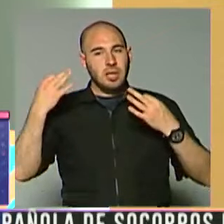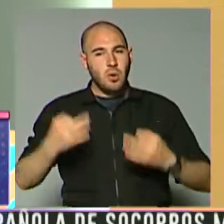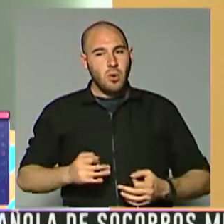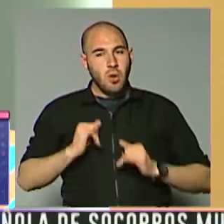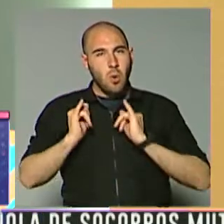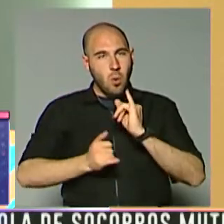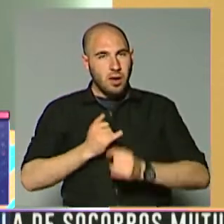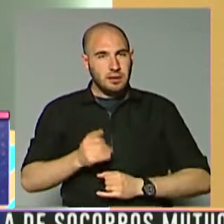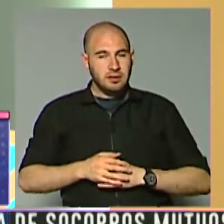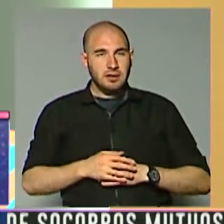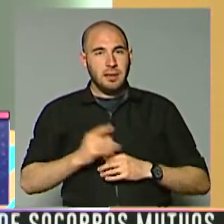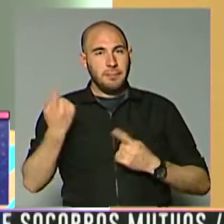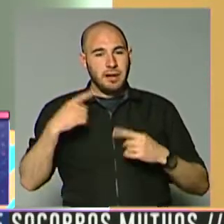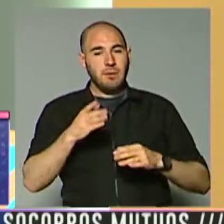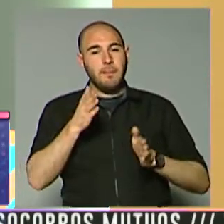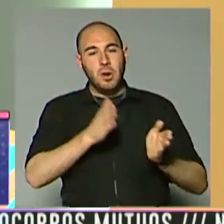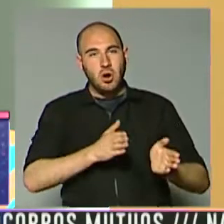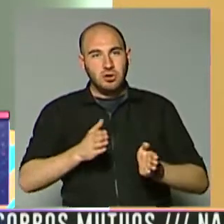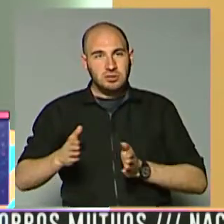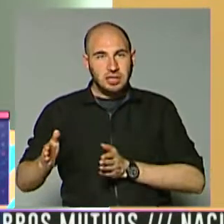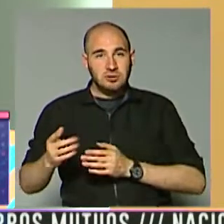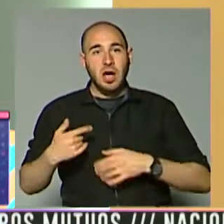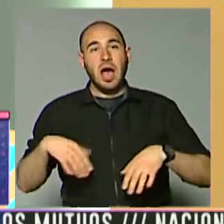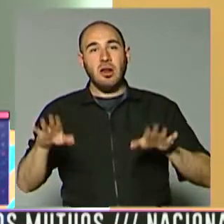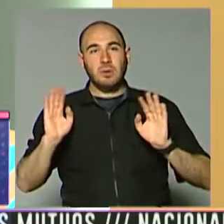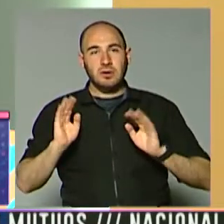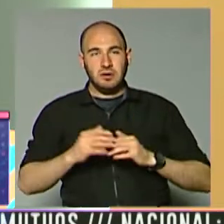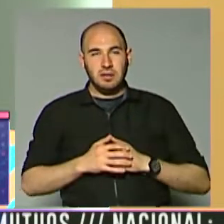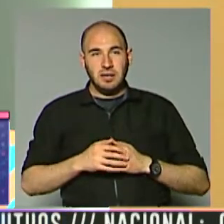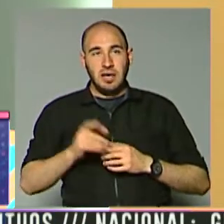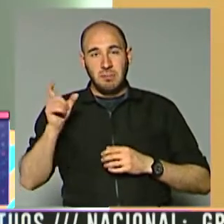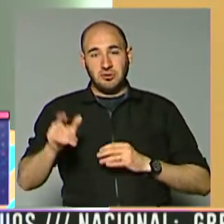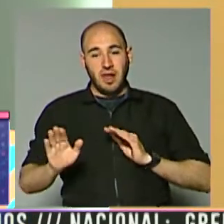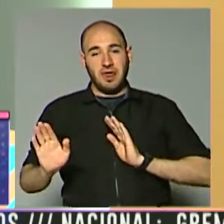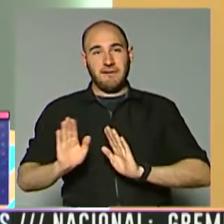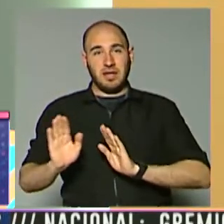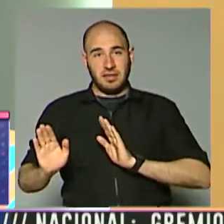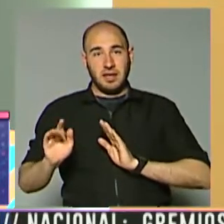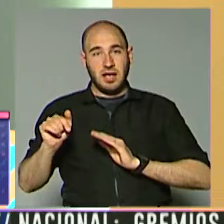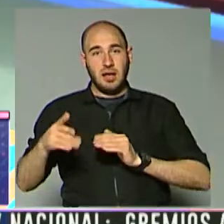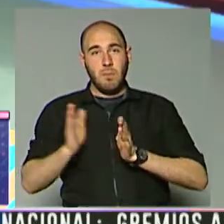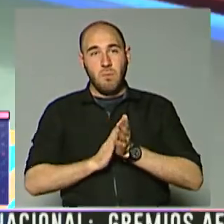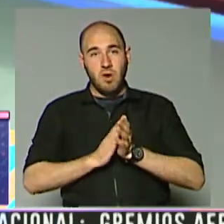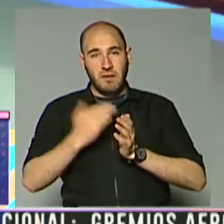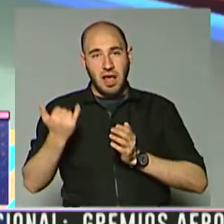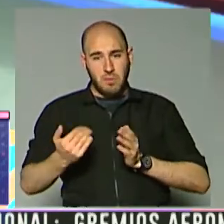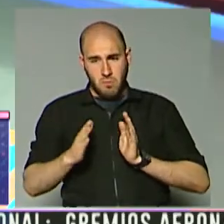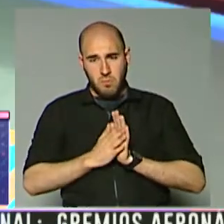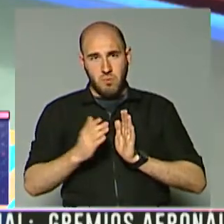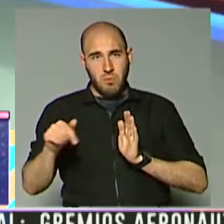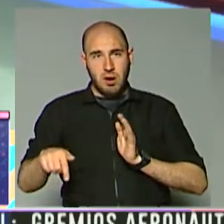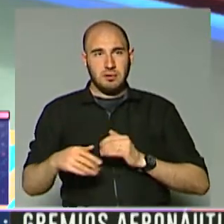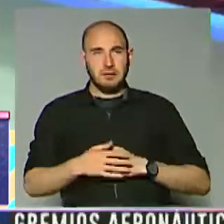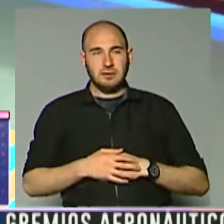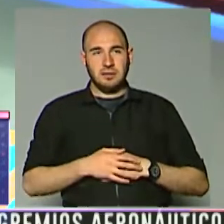sin que pase por todo un proceso donde a lo mejor quienes se defienden tienen elementos probatorios para demostrar que